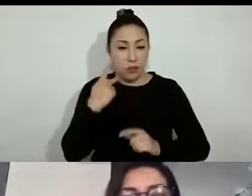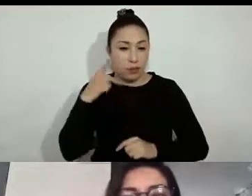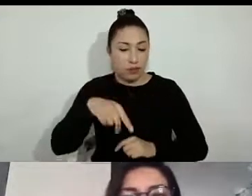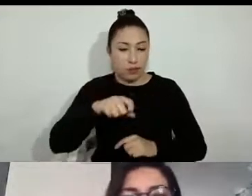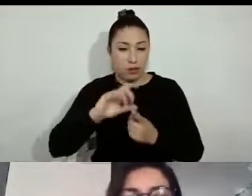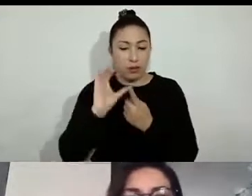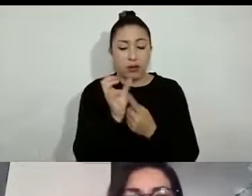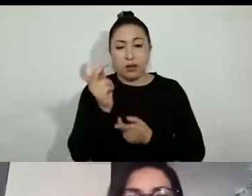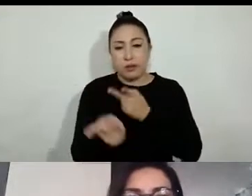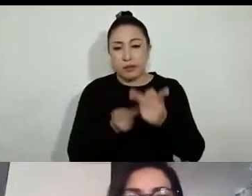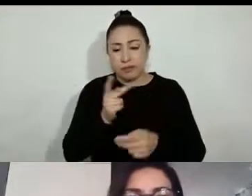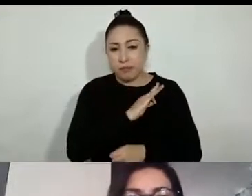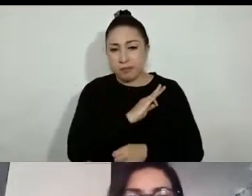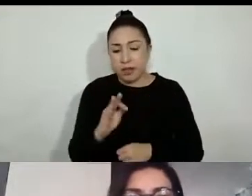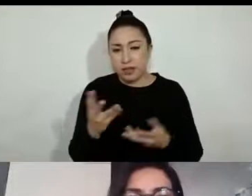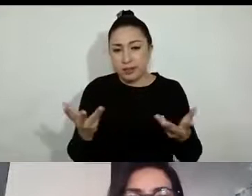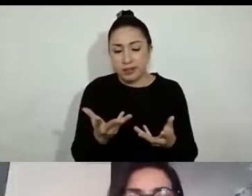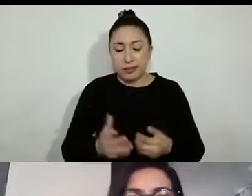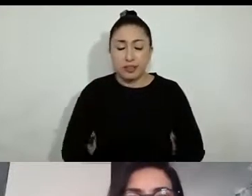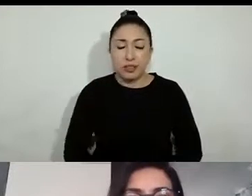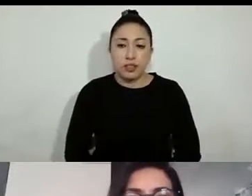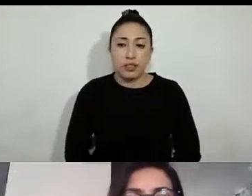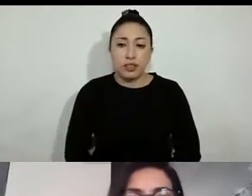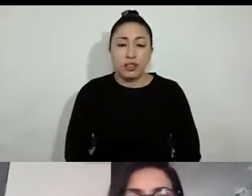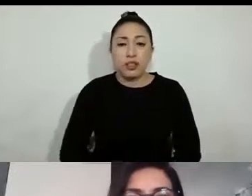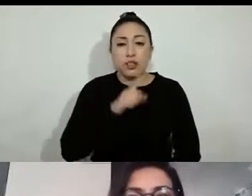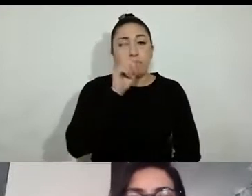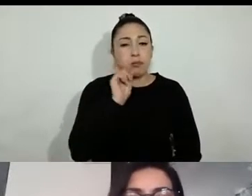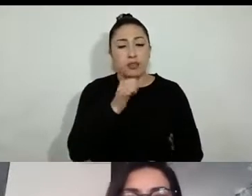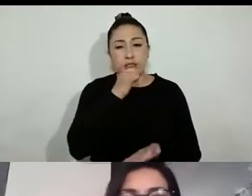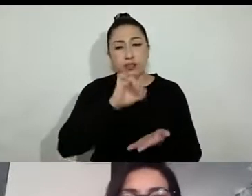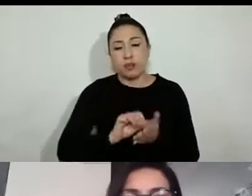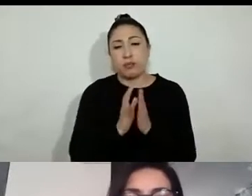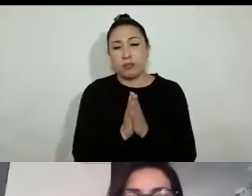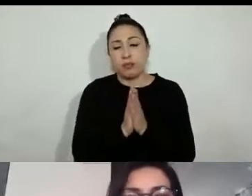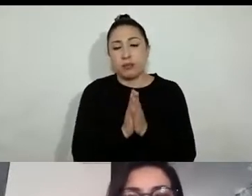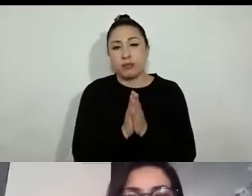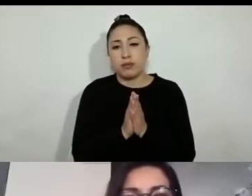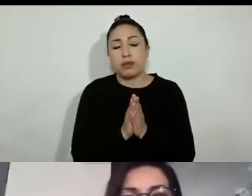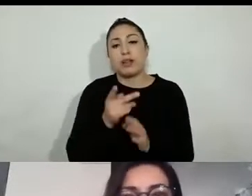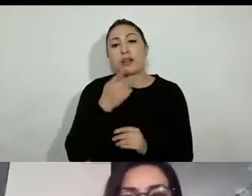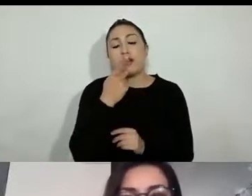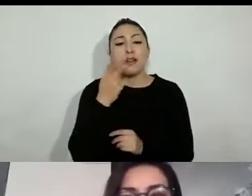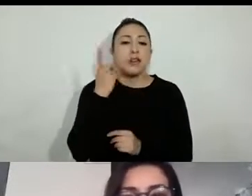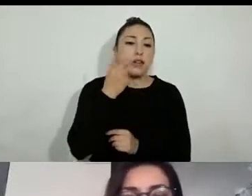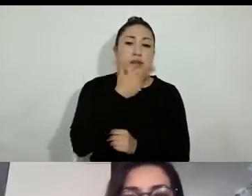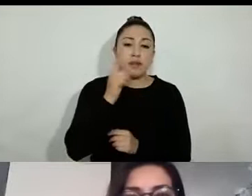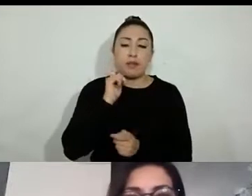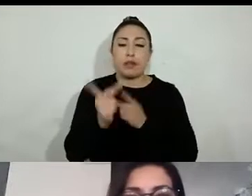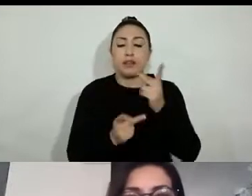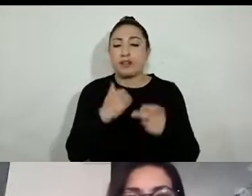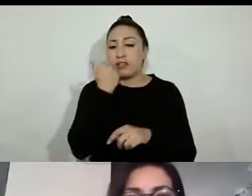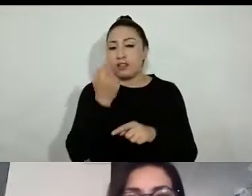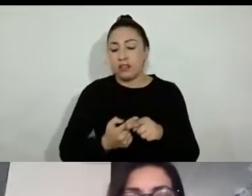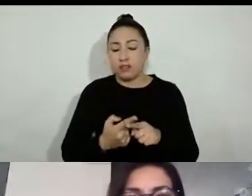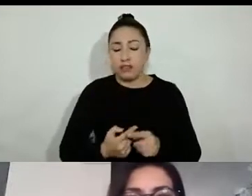hacer uso de la palabra. Así solicito a la secretaria sirva mencionar en orden a las diputadas y diputados que harán uso de la palabra.